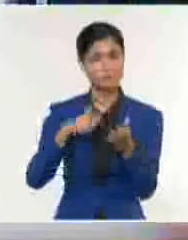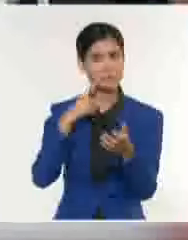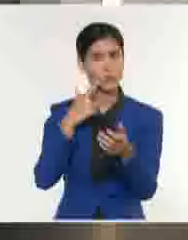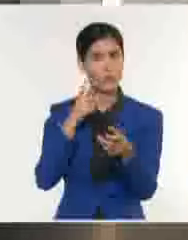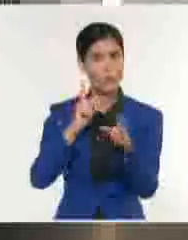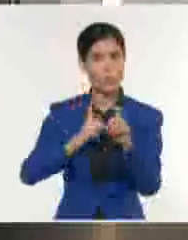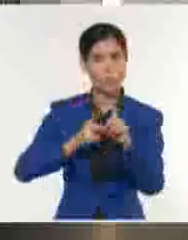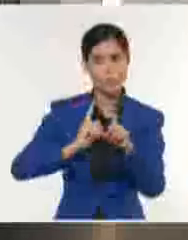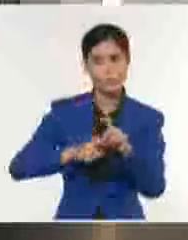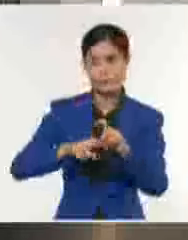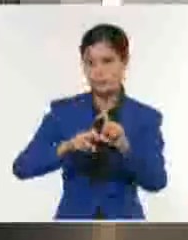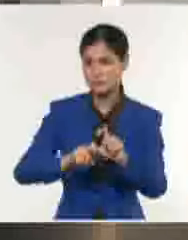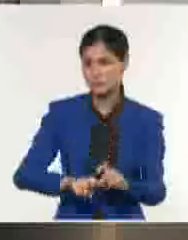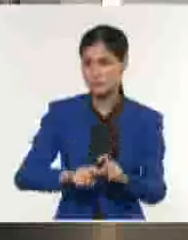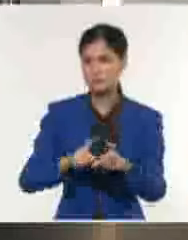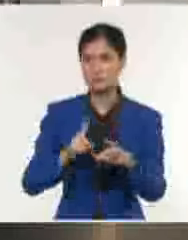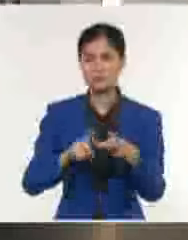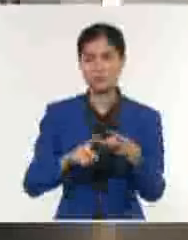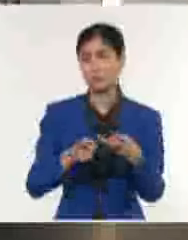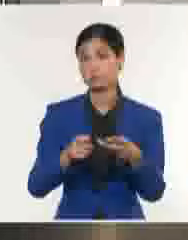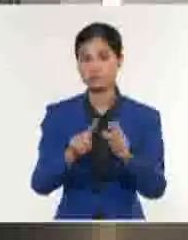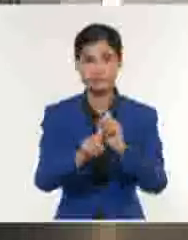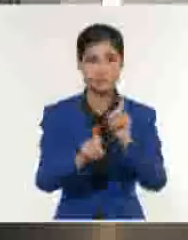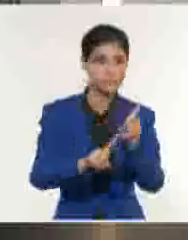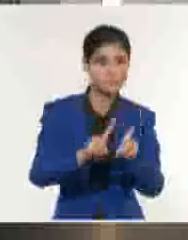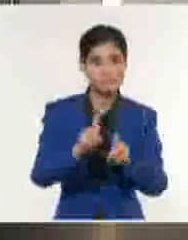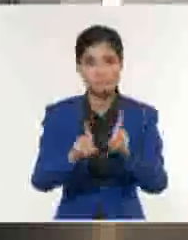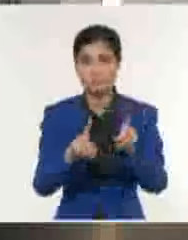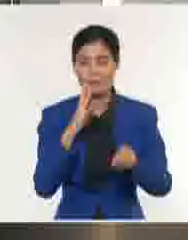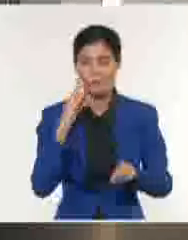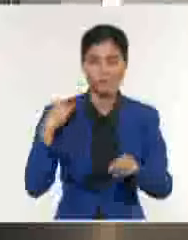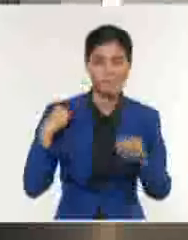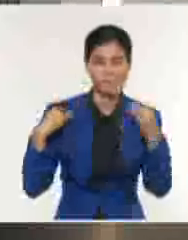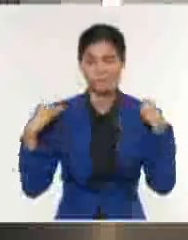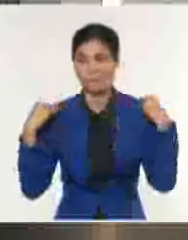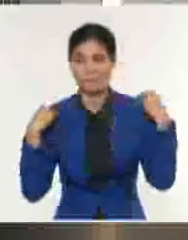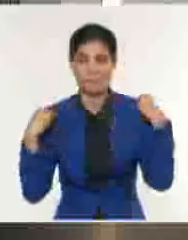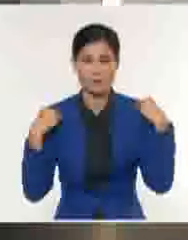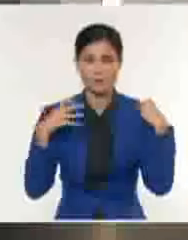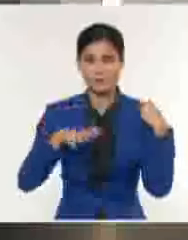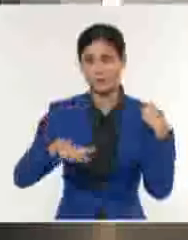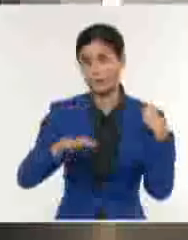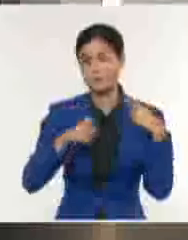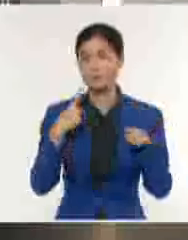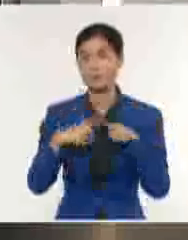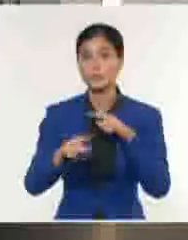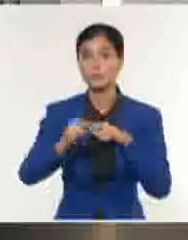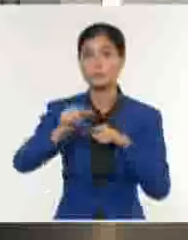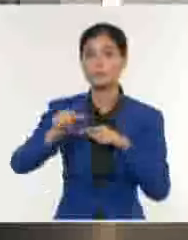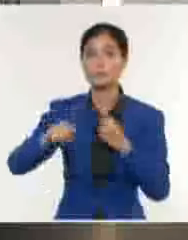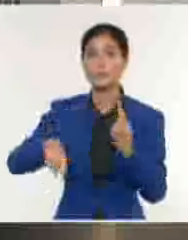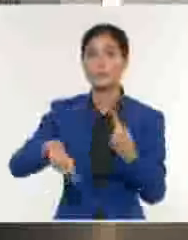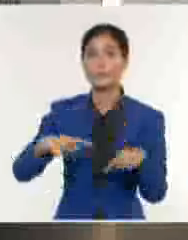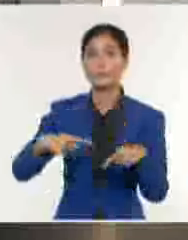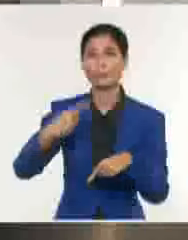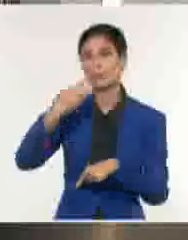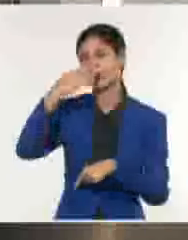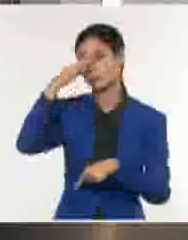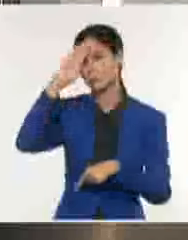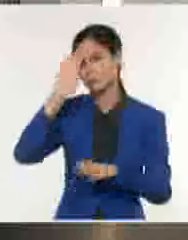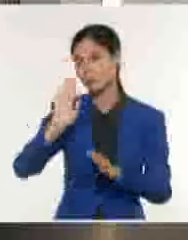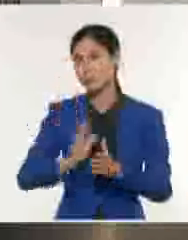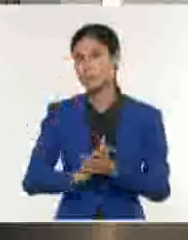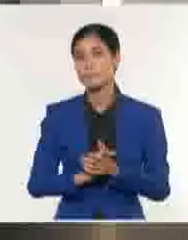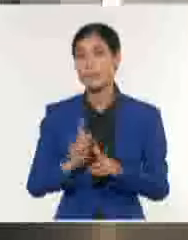afiliado. Con idénticos propósitos se escuchan amenazantes declaraciones de políticos anticubanos que de paso presionan a las